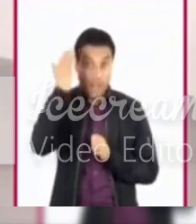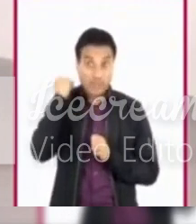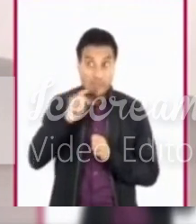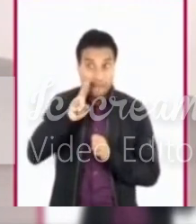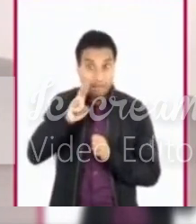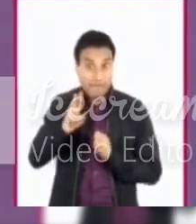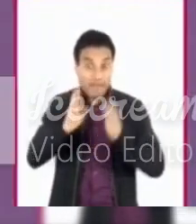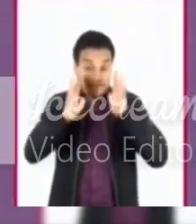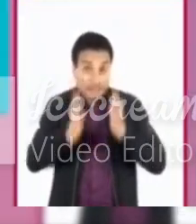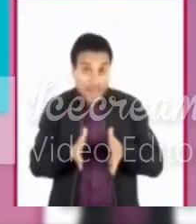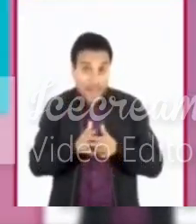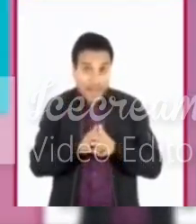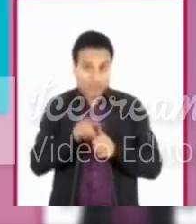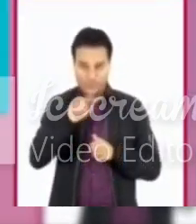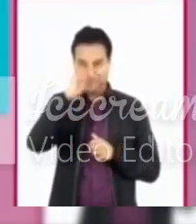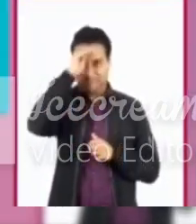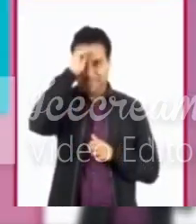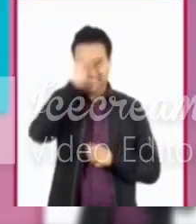realidad.